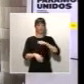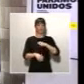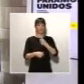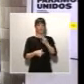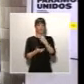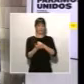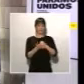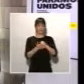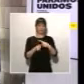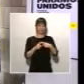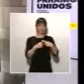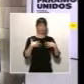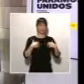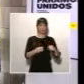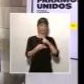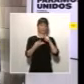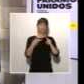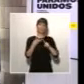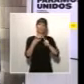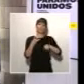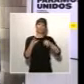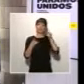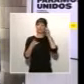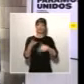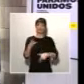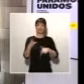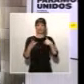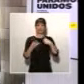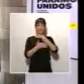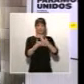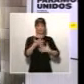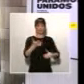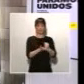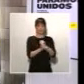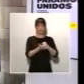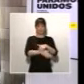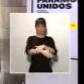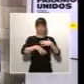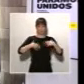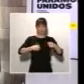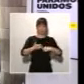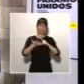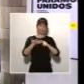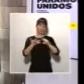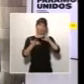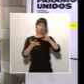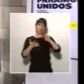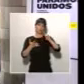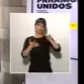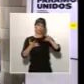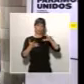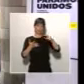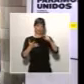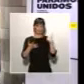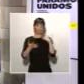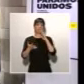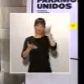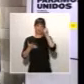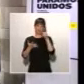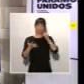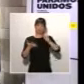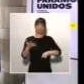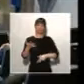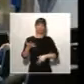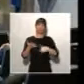Lacruz, directora general de Cartera y Farmacia del Ministerio de Sanidad, Rodrigo Gutiérrez, acaba de intervenir, director general de Ordenación